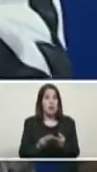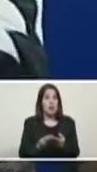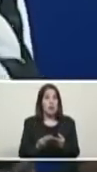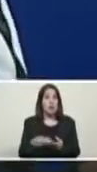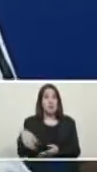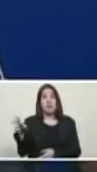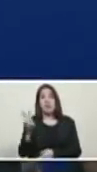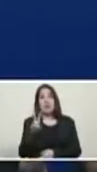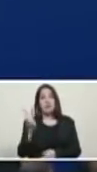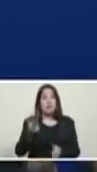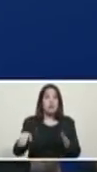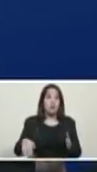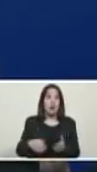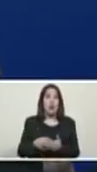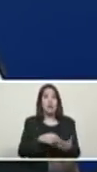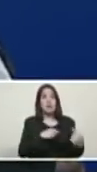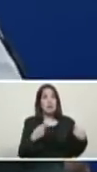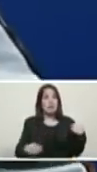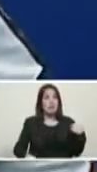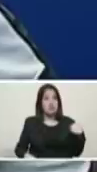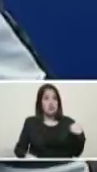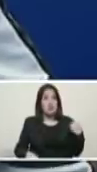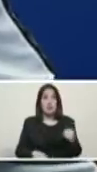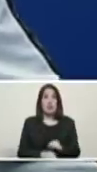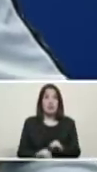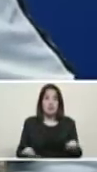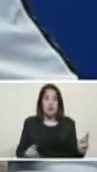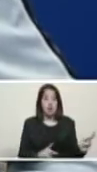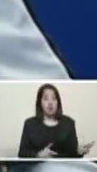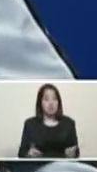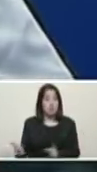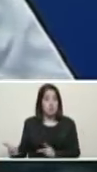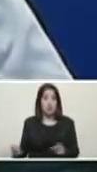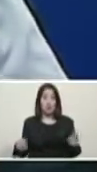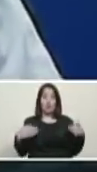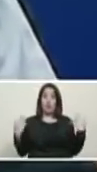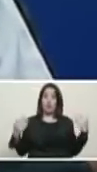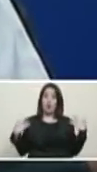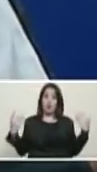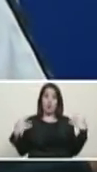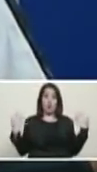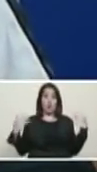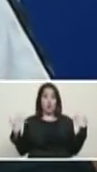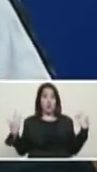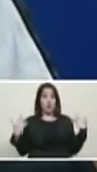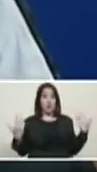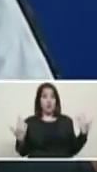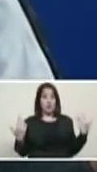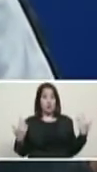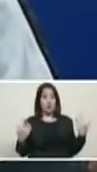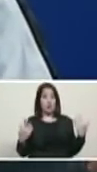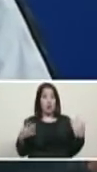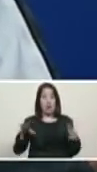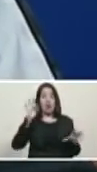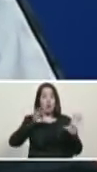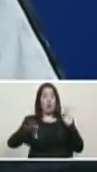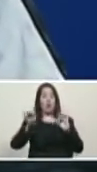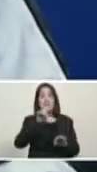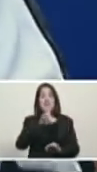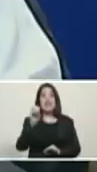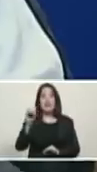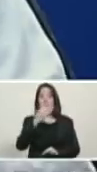venezuela hasta china y ya presidente nos invitaron estamos contentos porque nos quitaron a seleccionar los 10 mejores jugadores venezuela